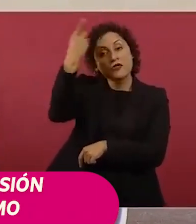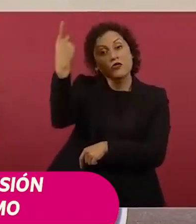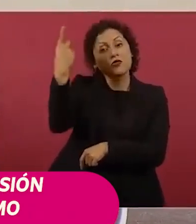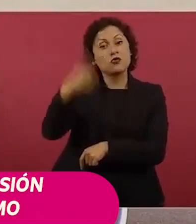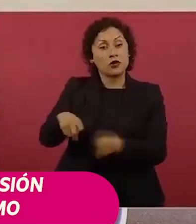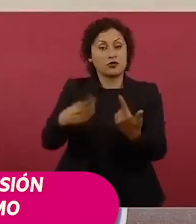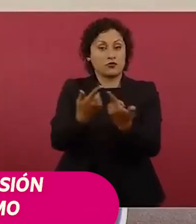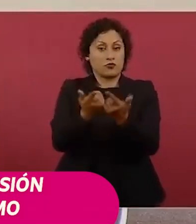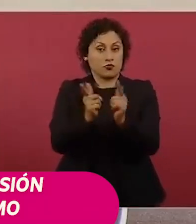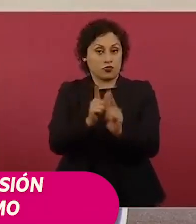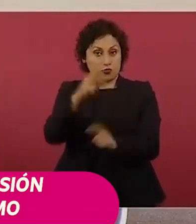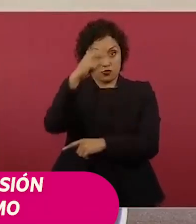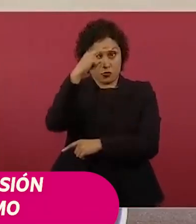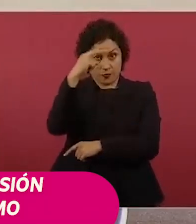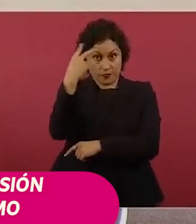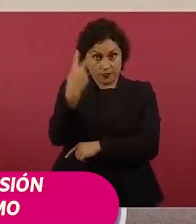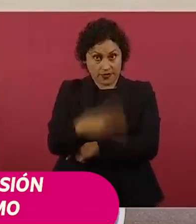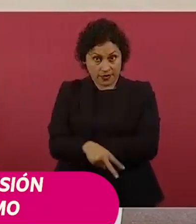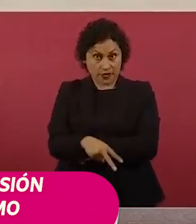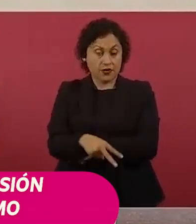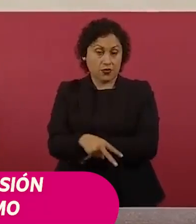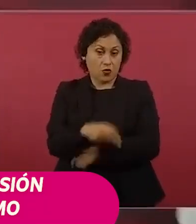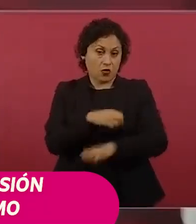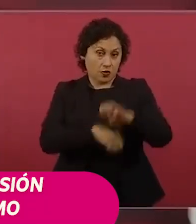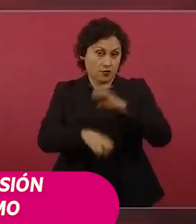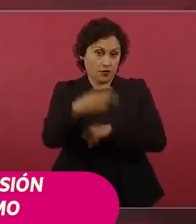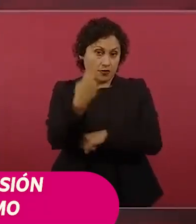está hablando con ellos